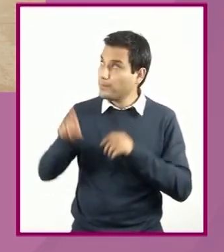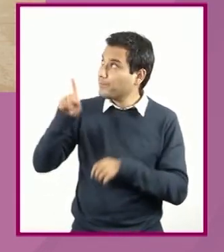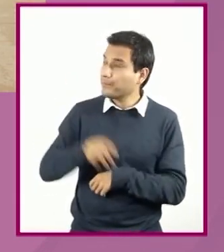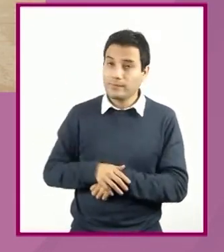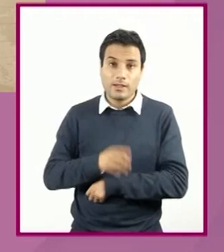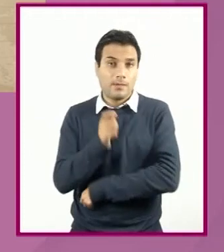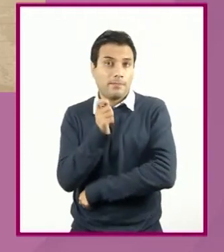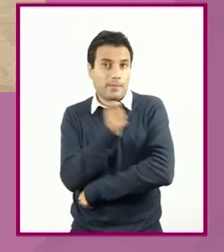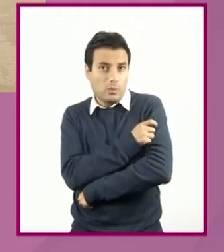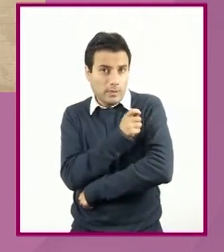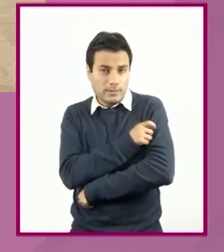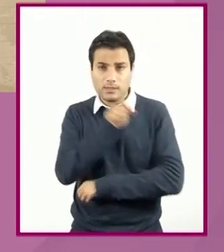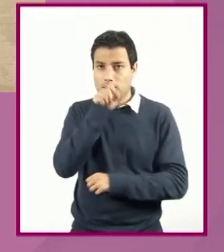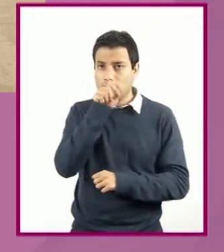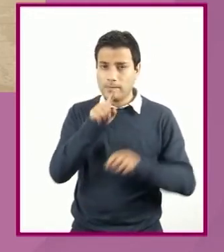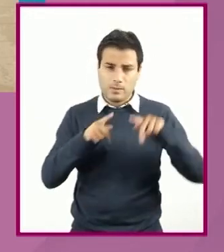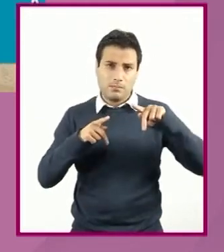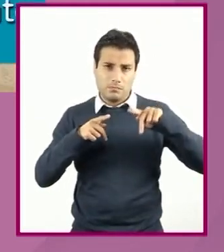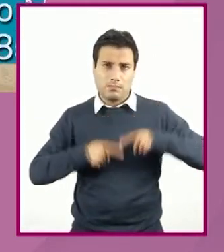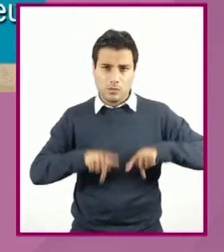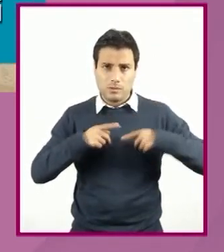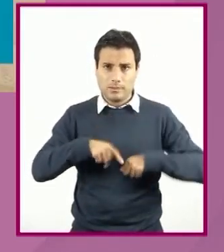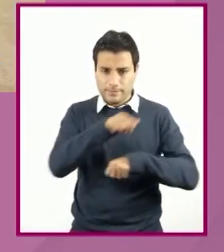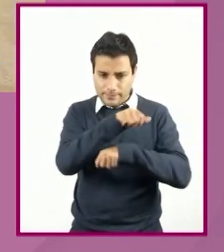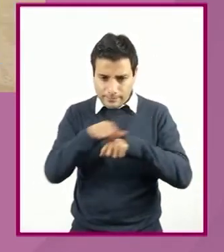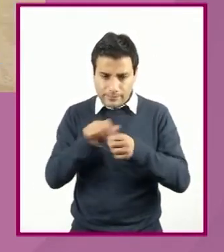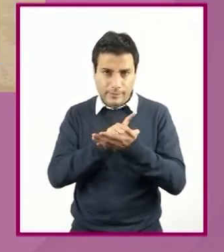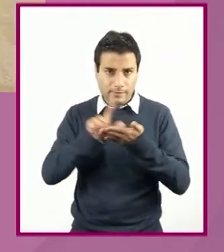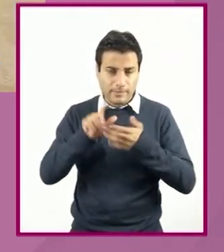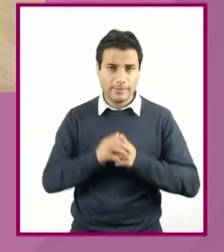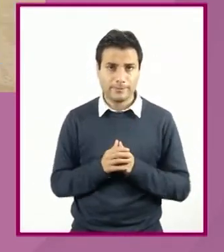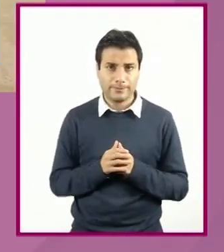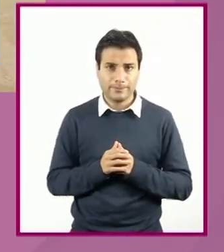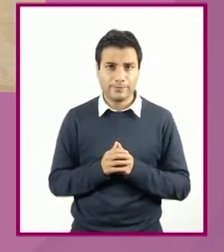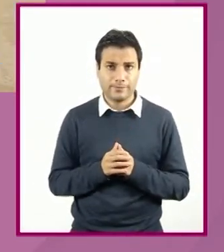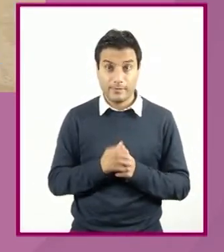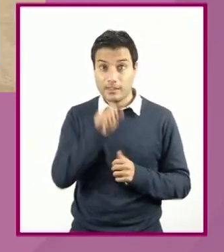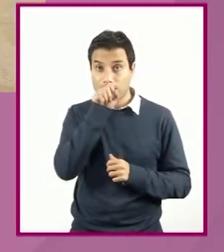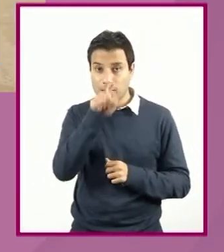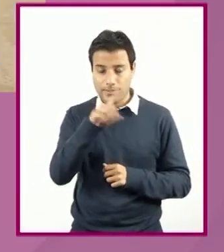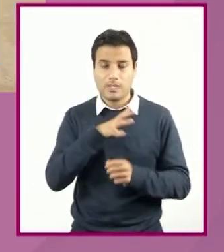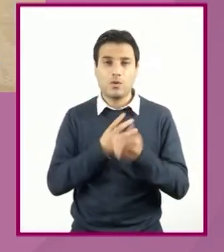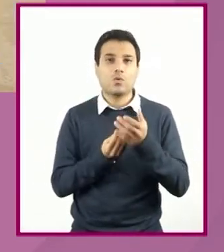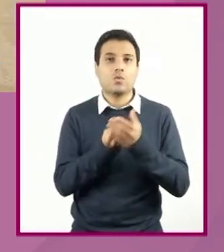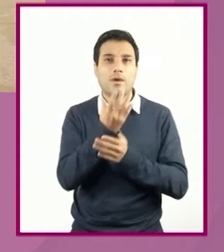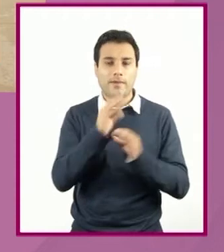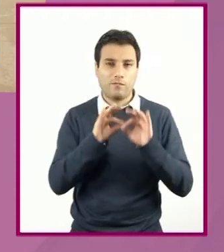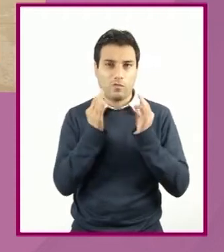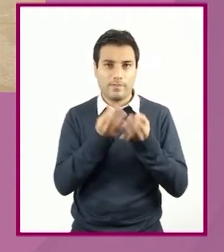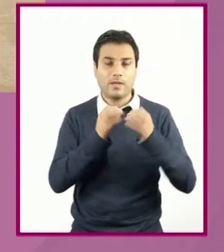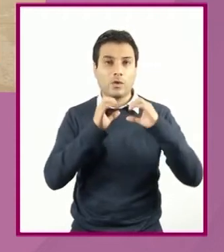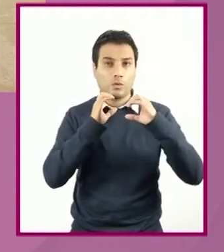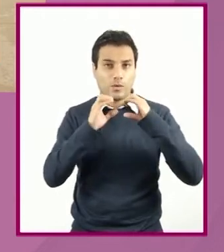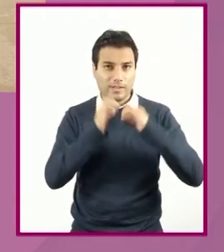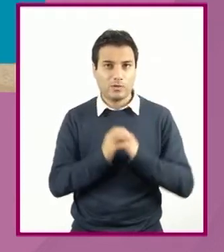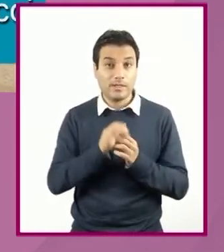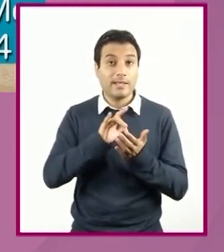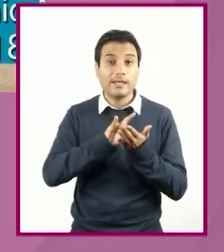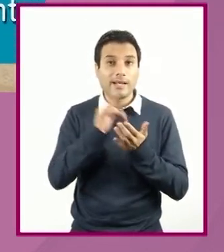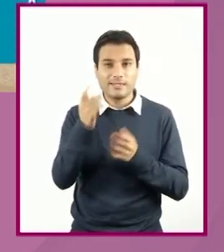y los métodos antisépticos. También se desarrollaron nuevas formas de comunicación a partir de la teoría